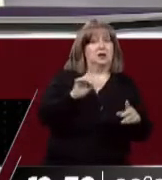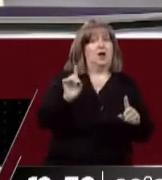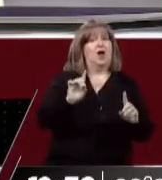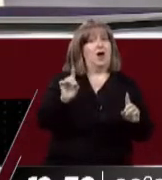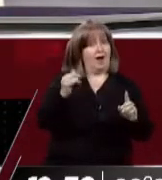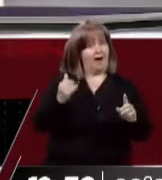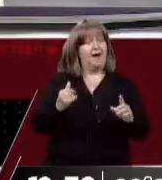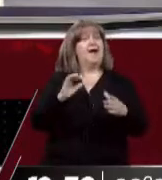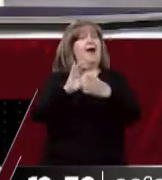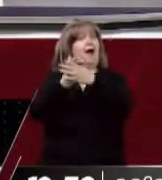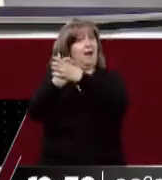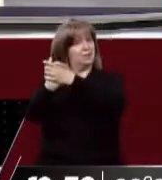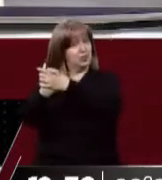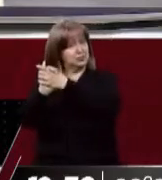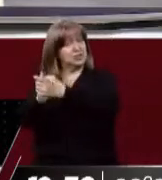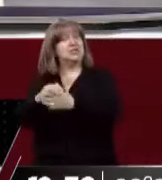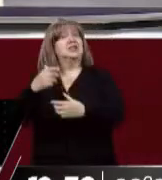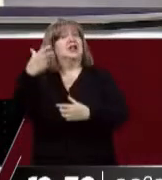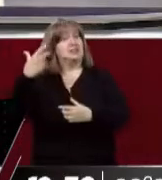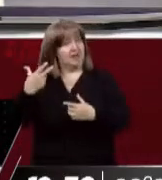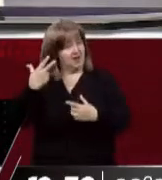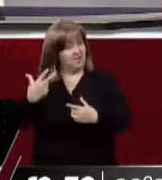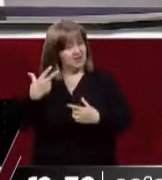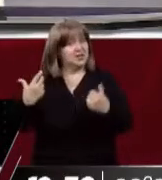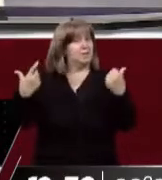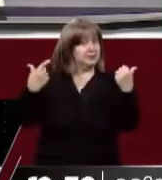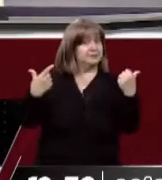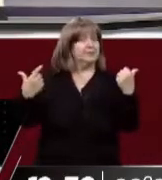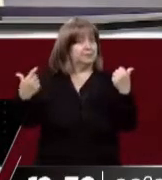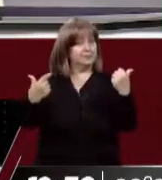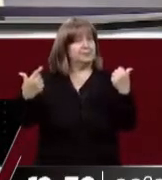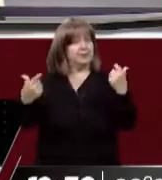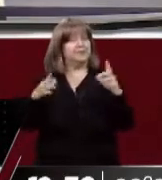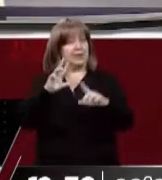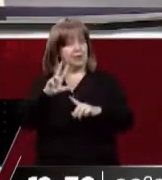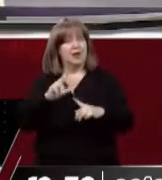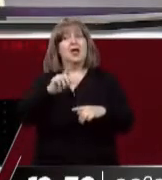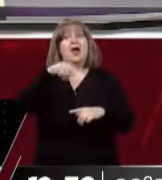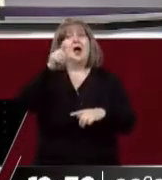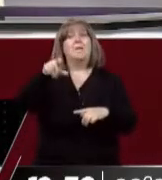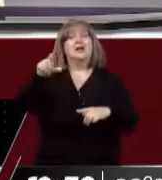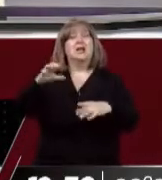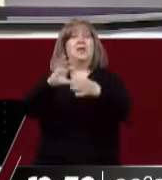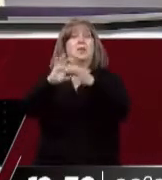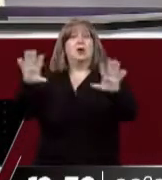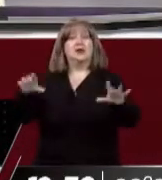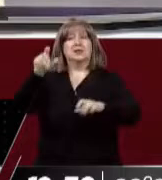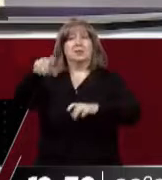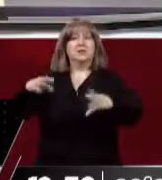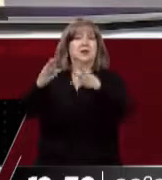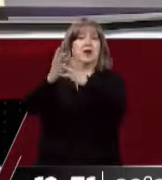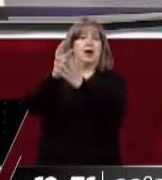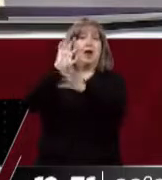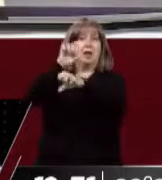que alfonsín por ejemplo sufrió tres atentados sufrió atentados hubo desapariciones en tiempos de democracia bien bueno